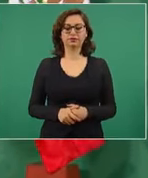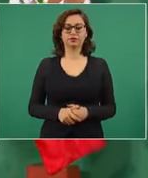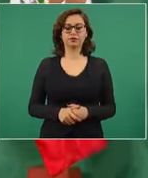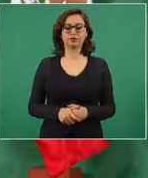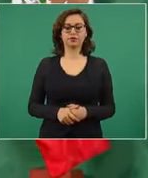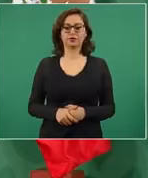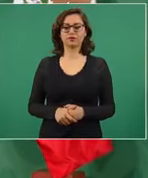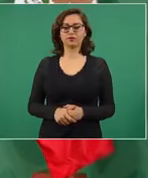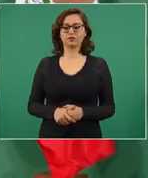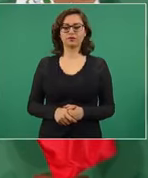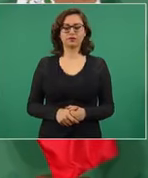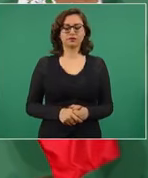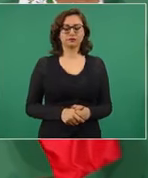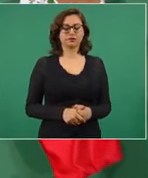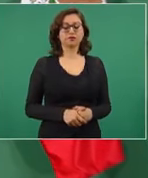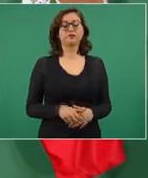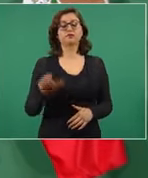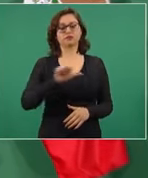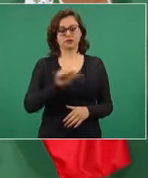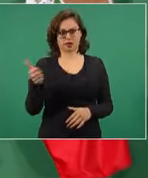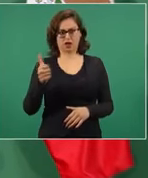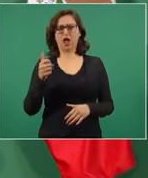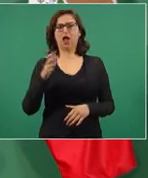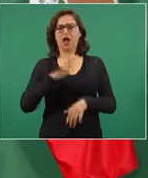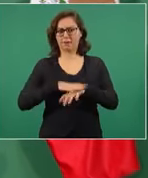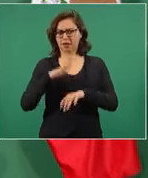Y les voy a dar otro dato todavía